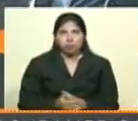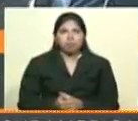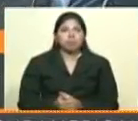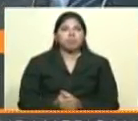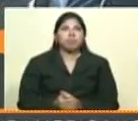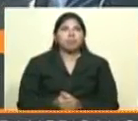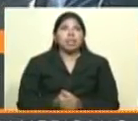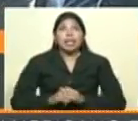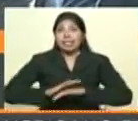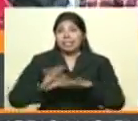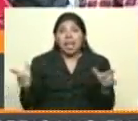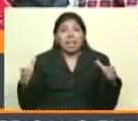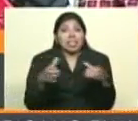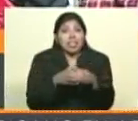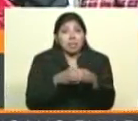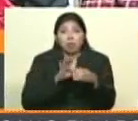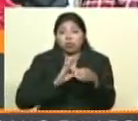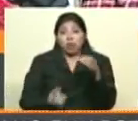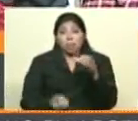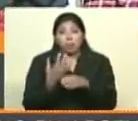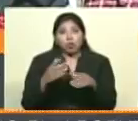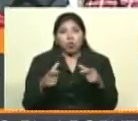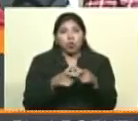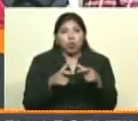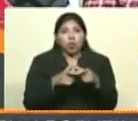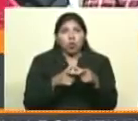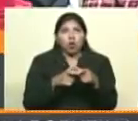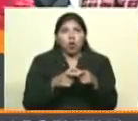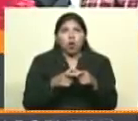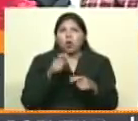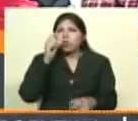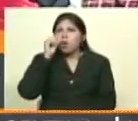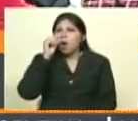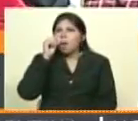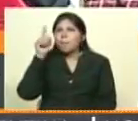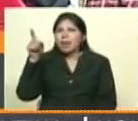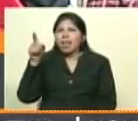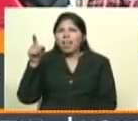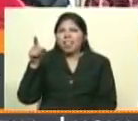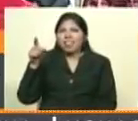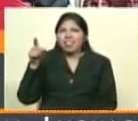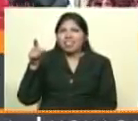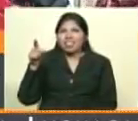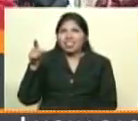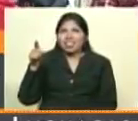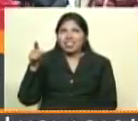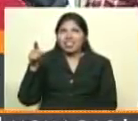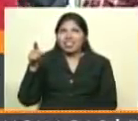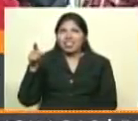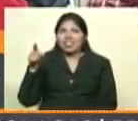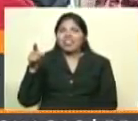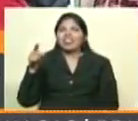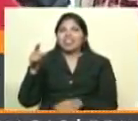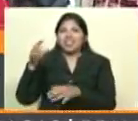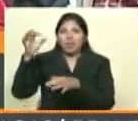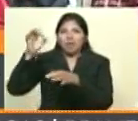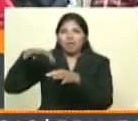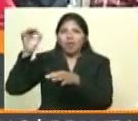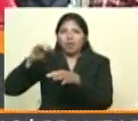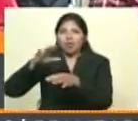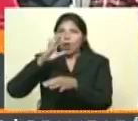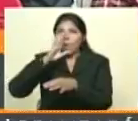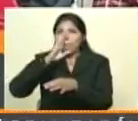como ministro de Finanzas a un Chicago Boys, a un hombre del Fondo Monetario Internacional, del Banco